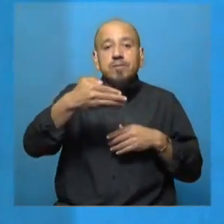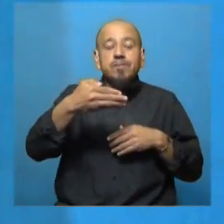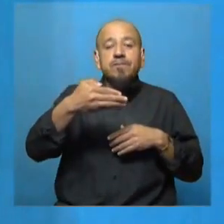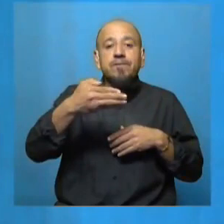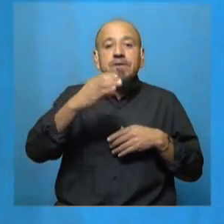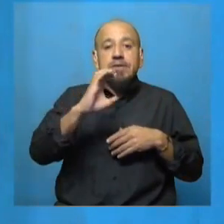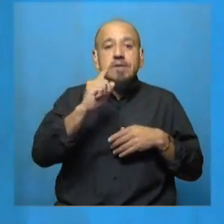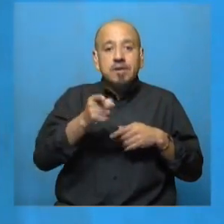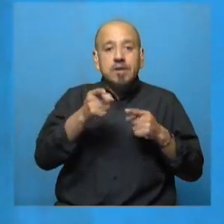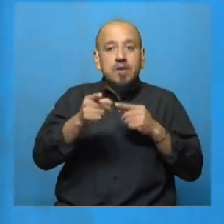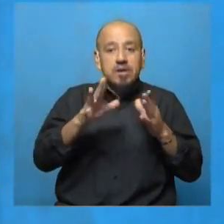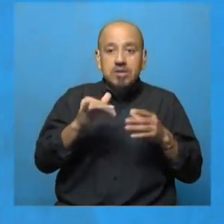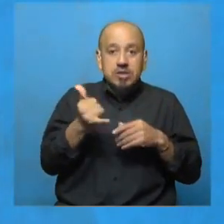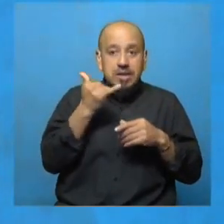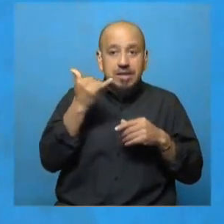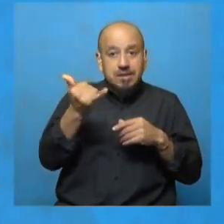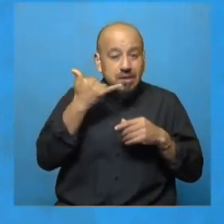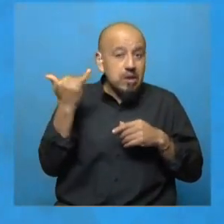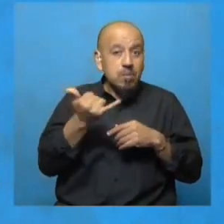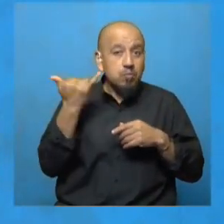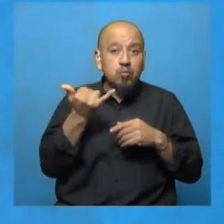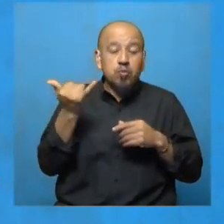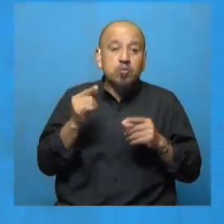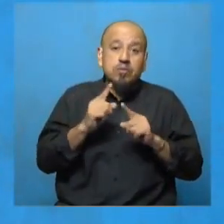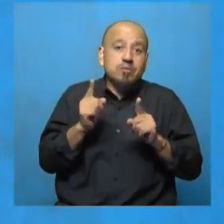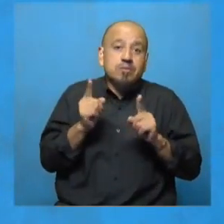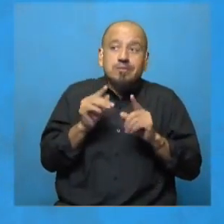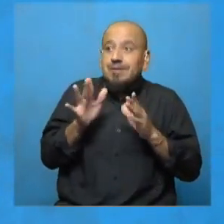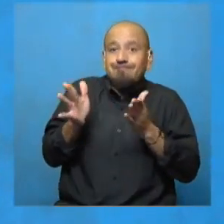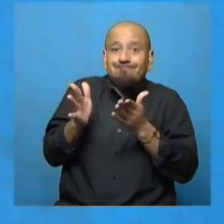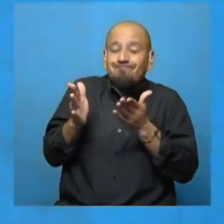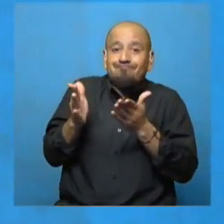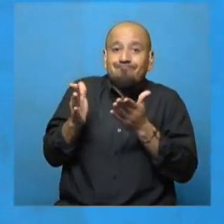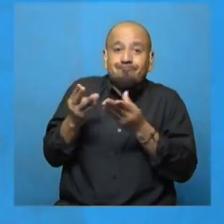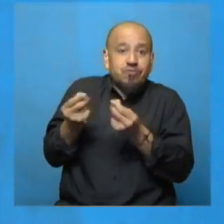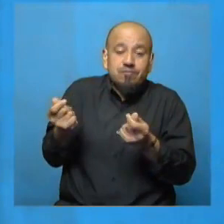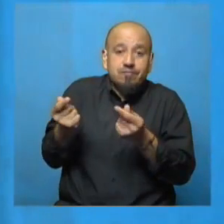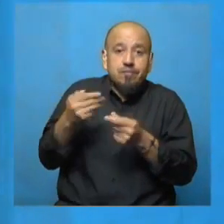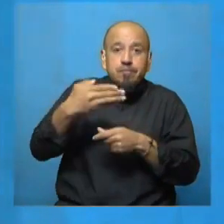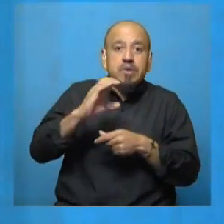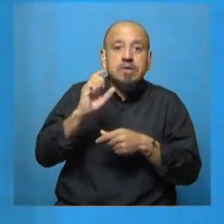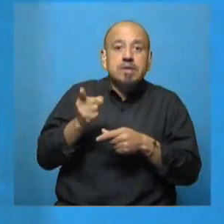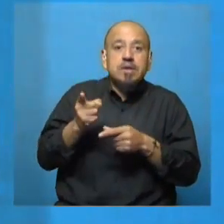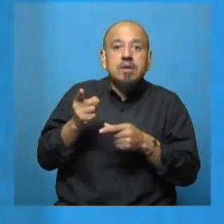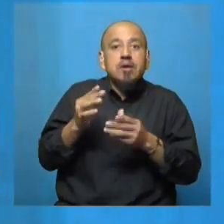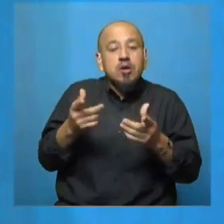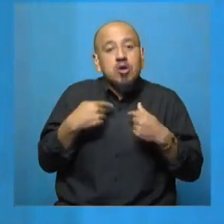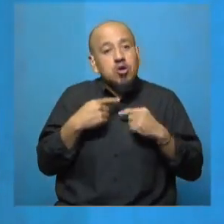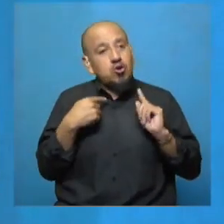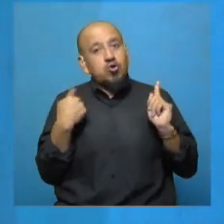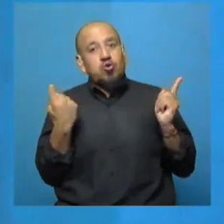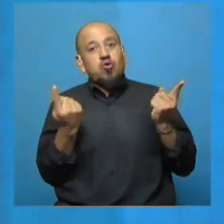como bcg hace ya mucho tiempo que no que no es que no está digamos no todos nosotros